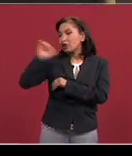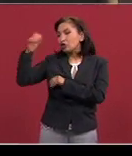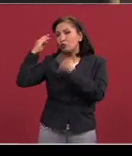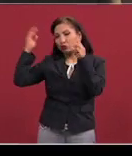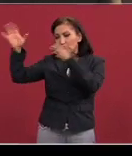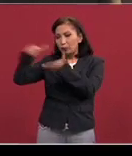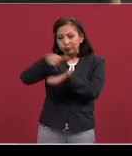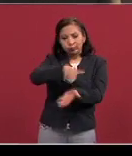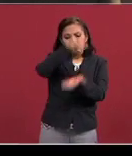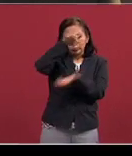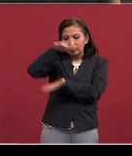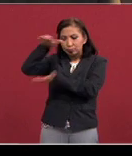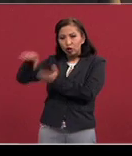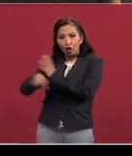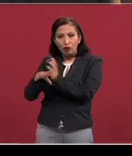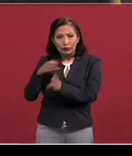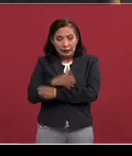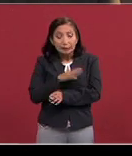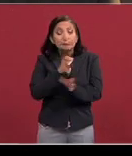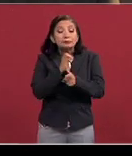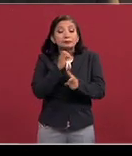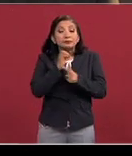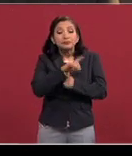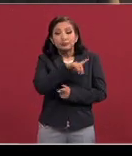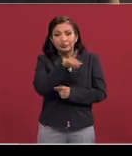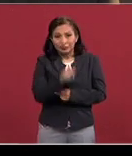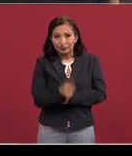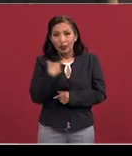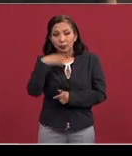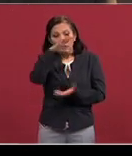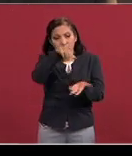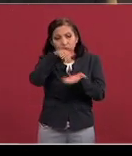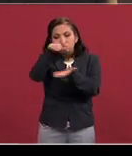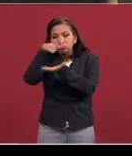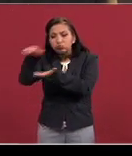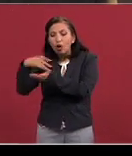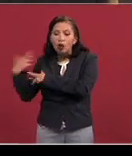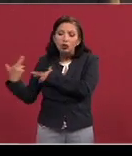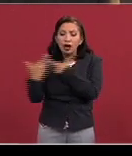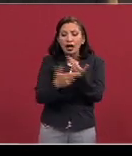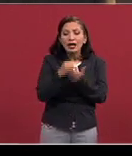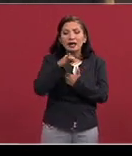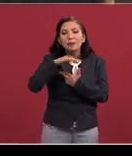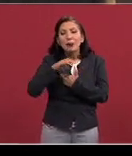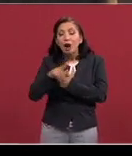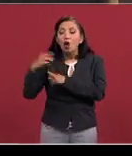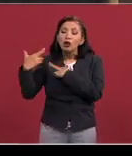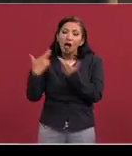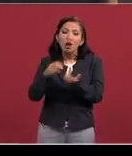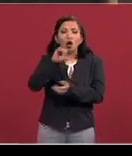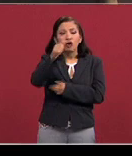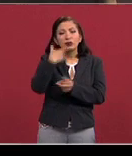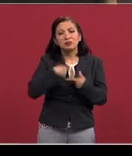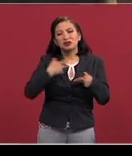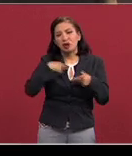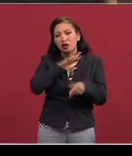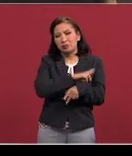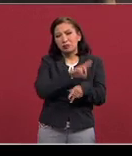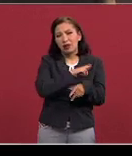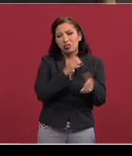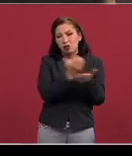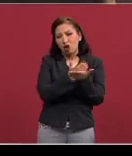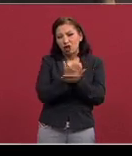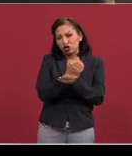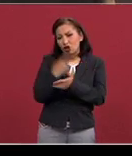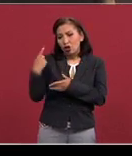¿no? A partir de adquisiciones, adjudicaciones del INBA y donaciones de los coleccionistas y de la